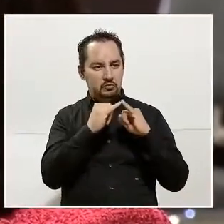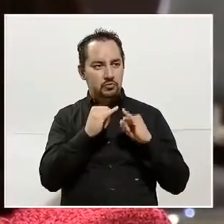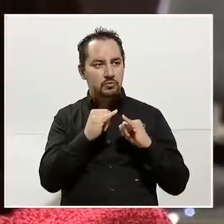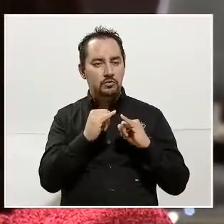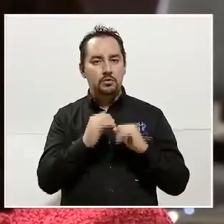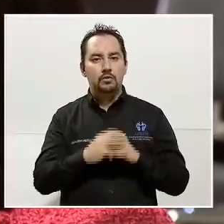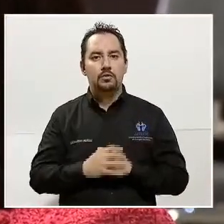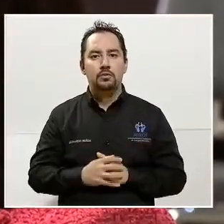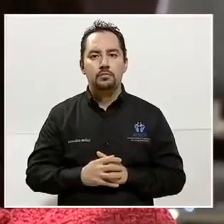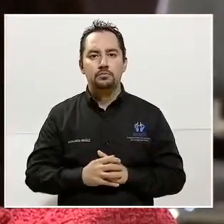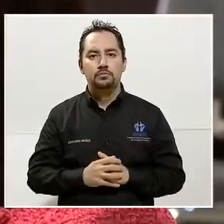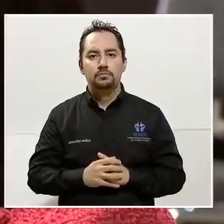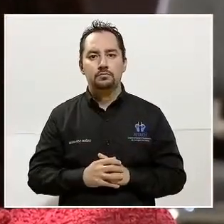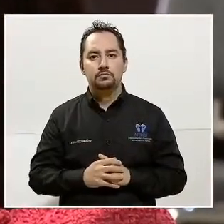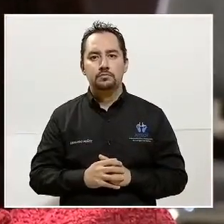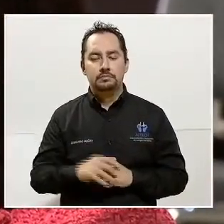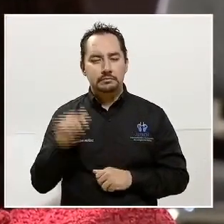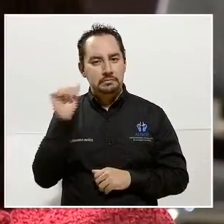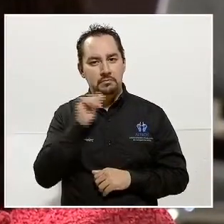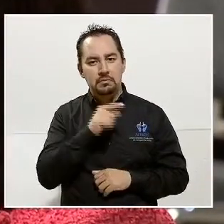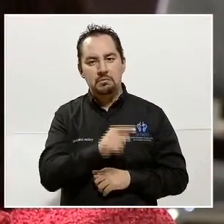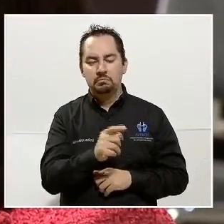y severidad,